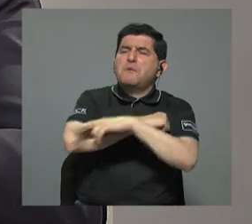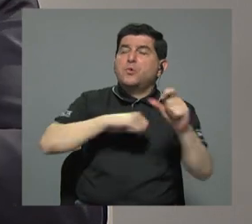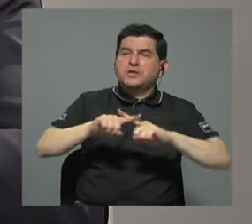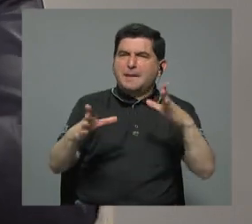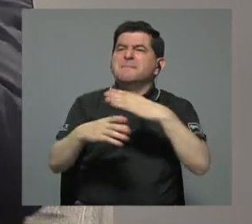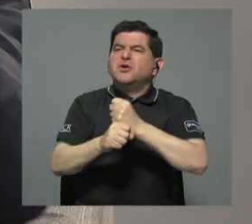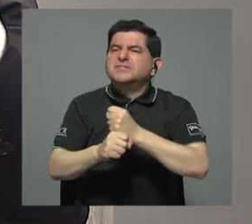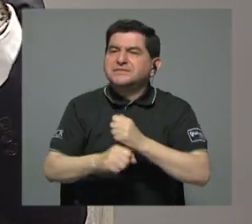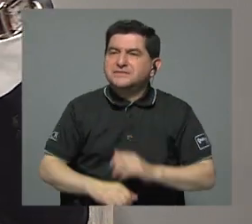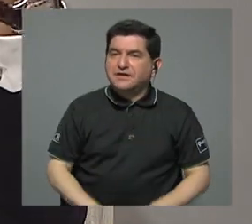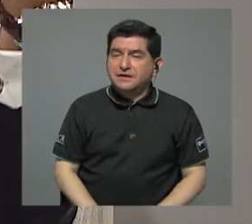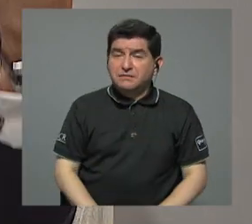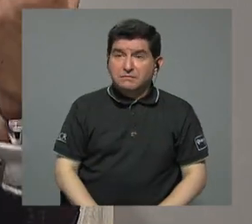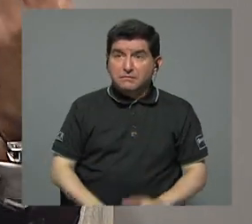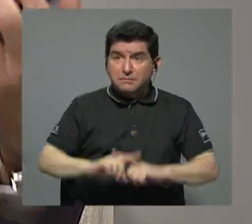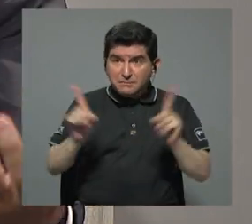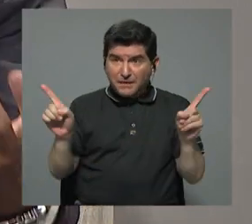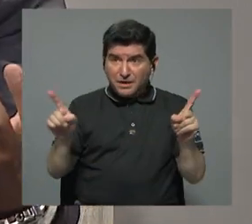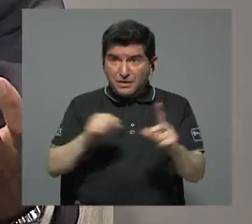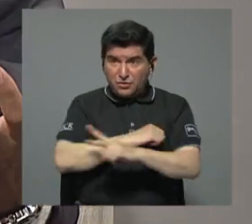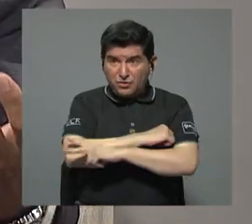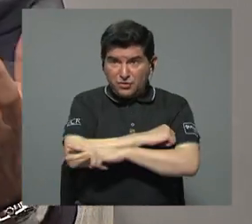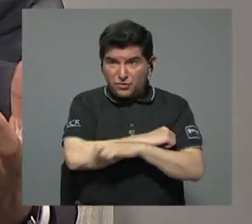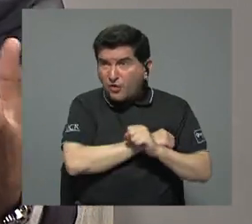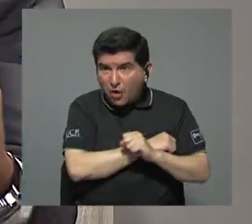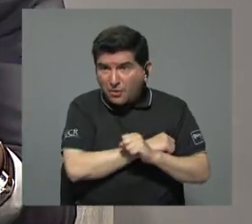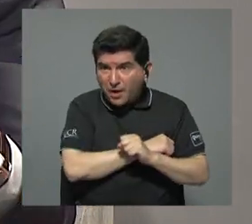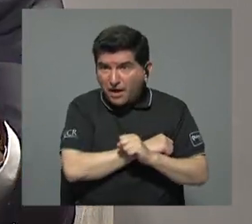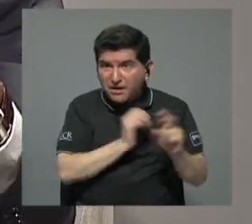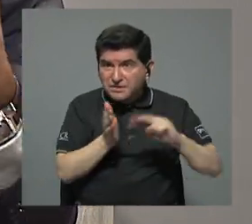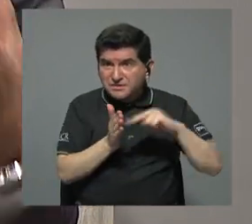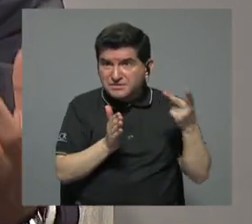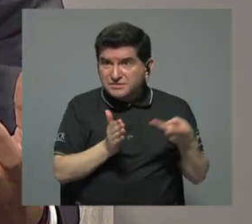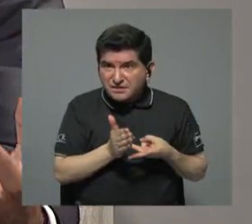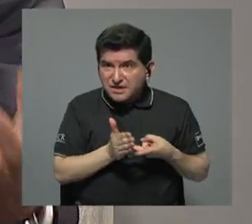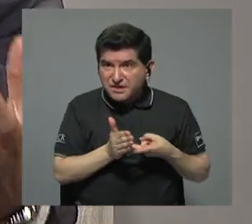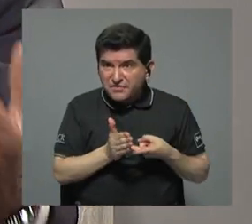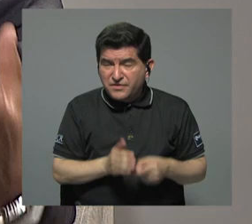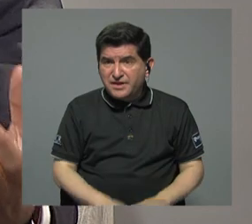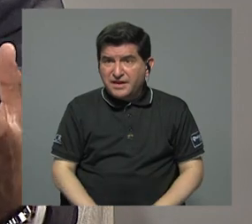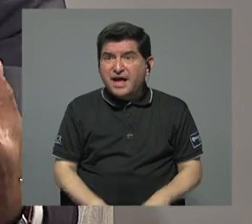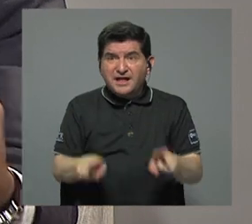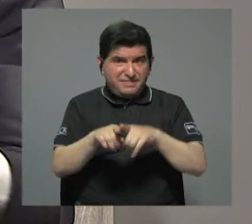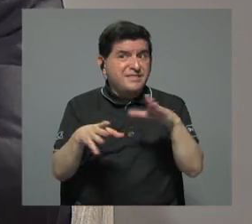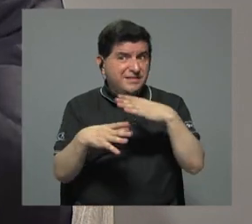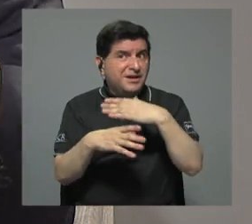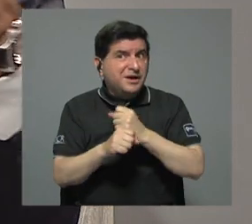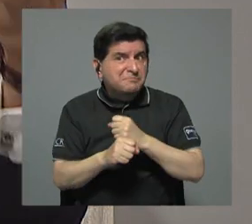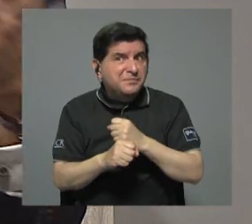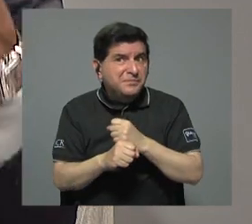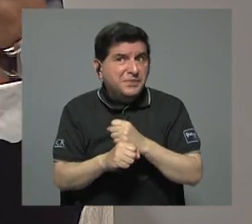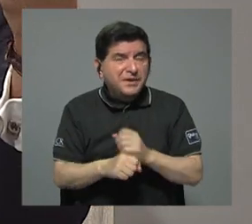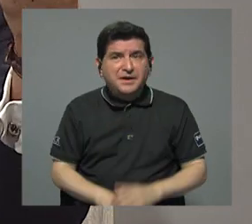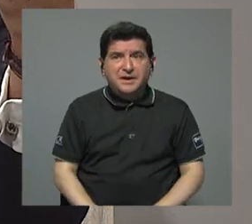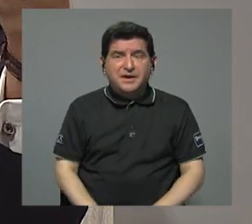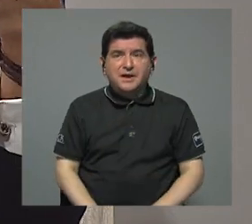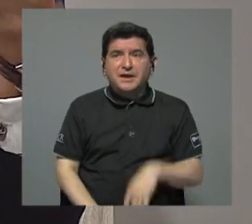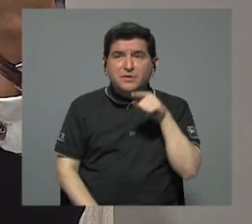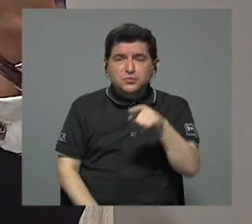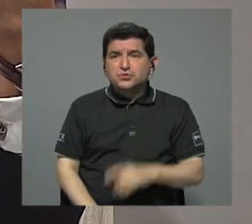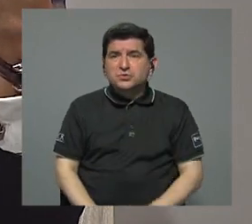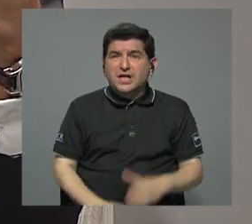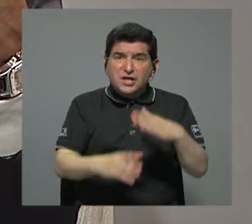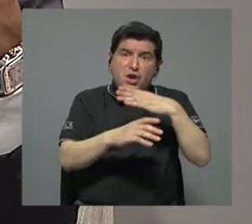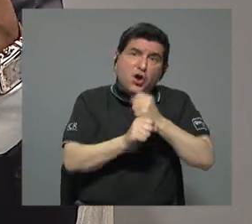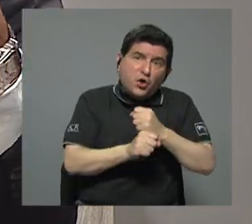haga bueno pero es que robar robar es robar es un hacer también que es como borrar con la mano izquierda lo que